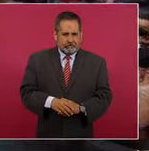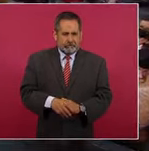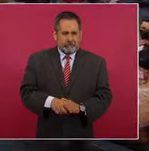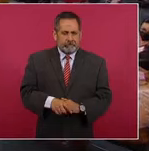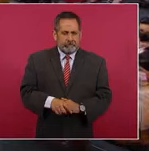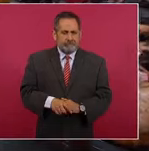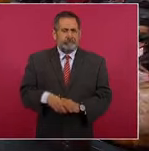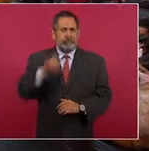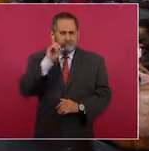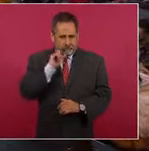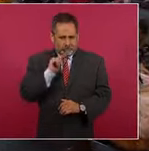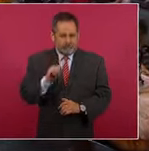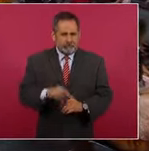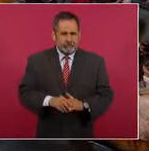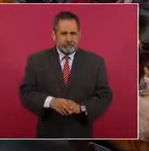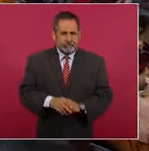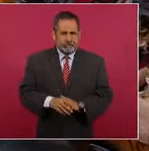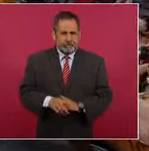Mañana.